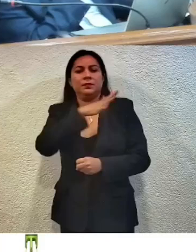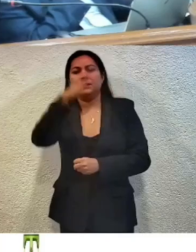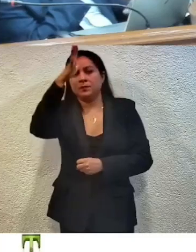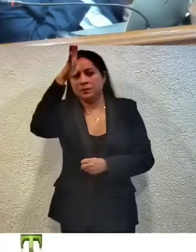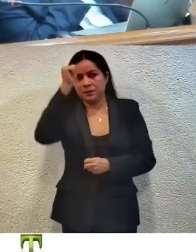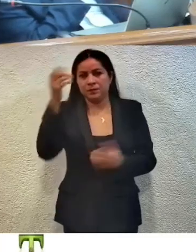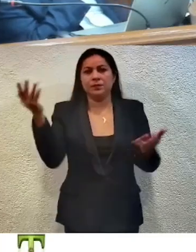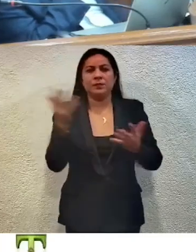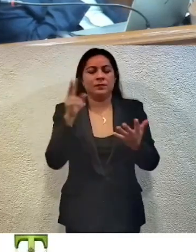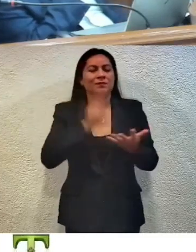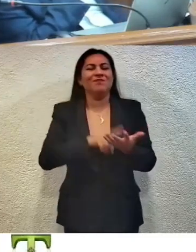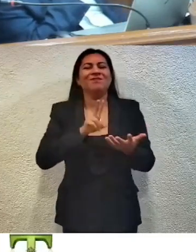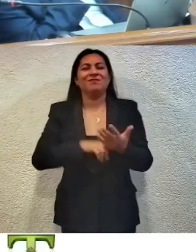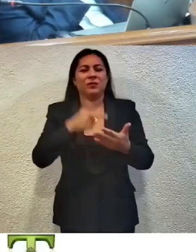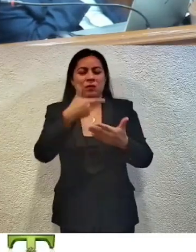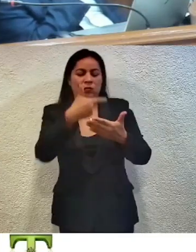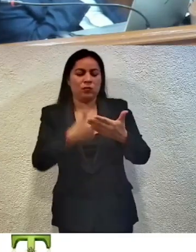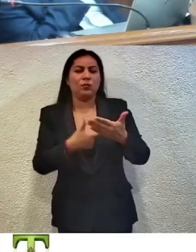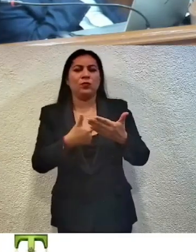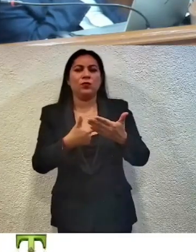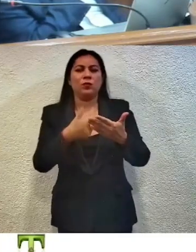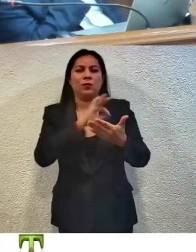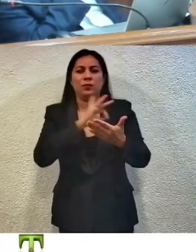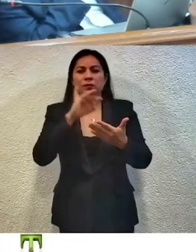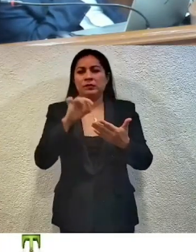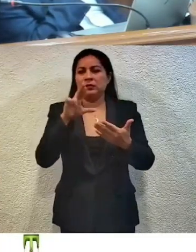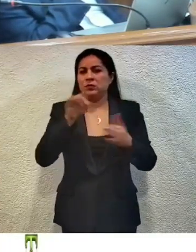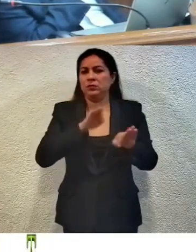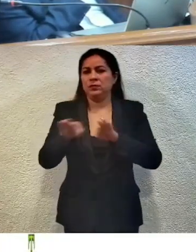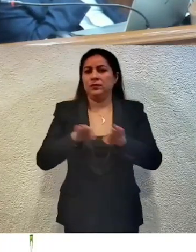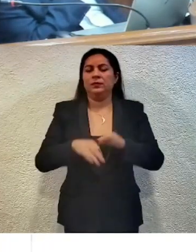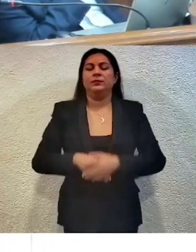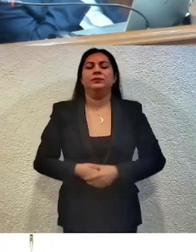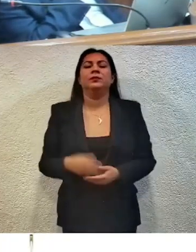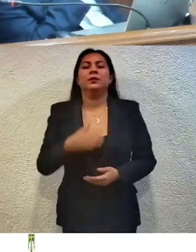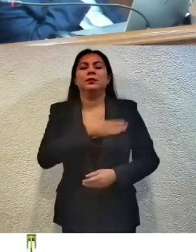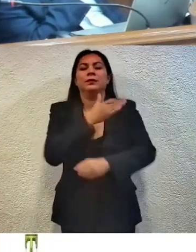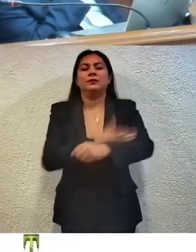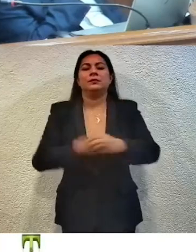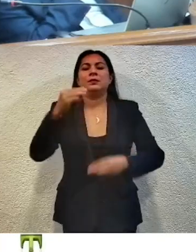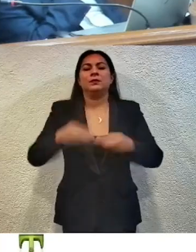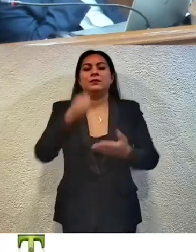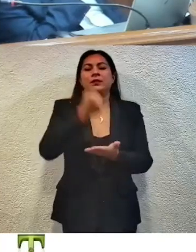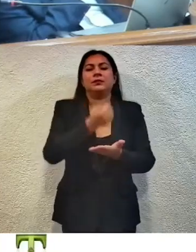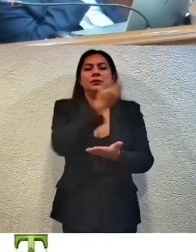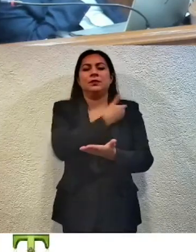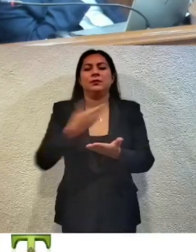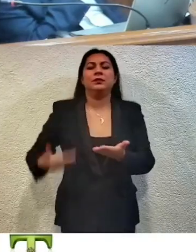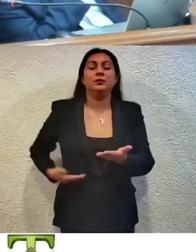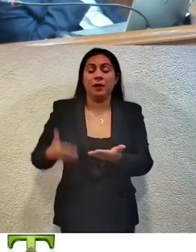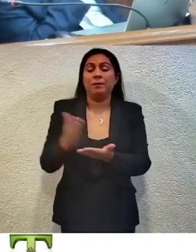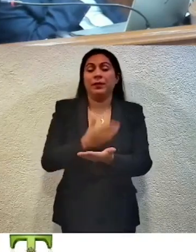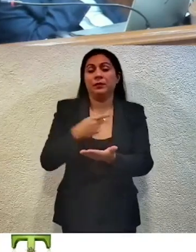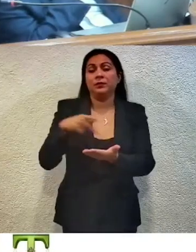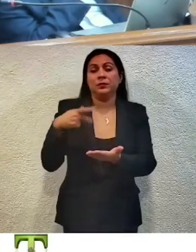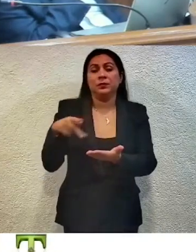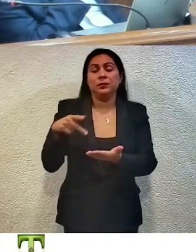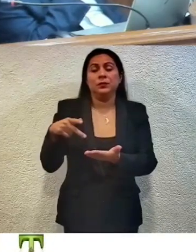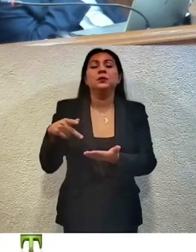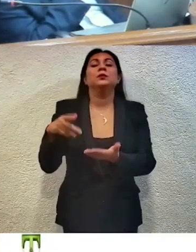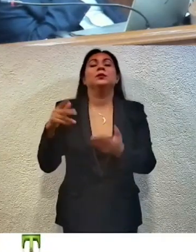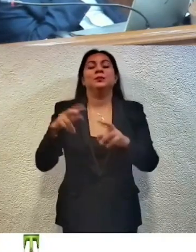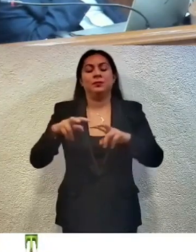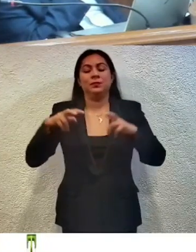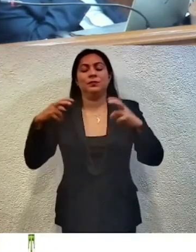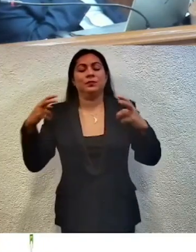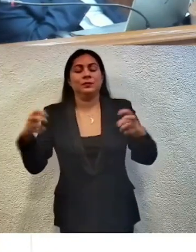Acuerdos proceda a verificar el quórum legal para sesionar válidamente. Buenas tardes, magistrada presidenta. Hago constar que además de usted se encuentran